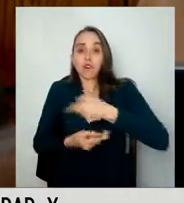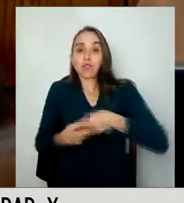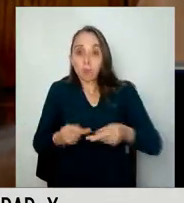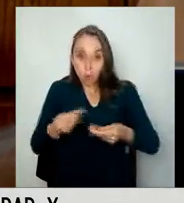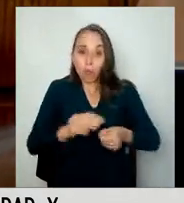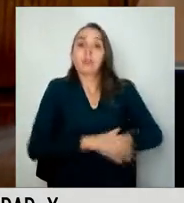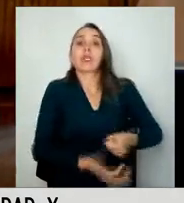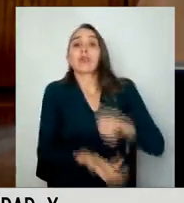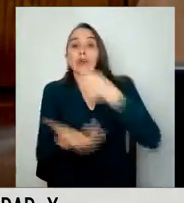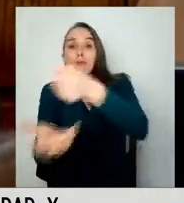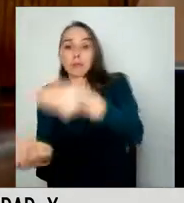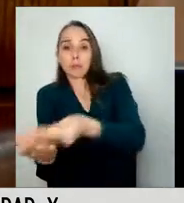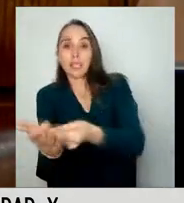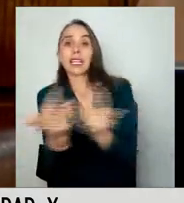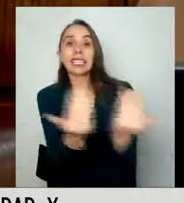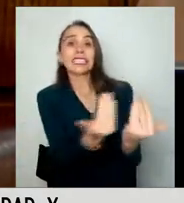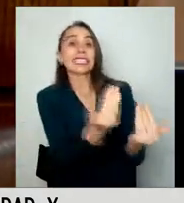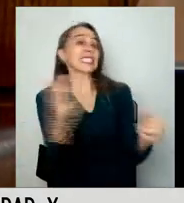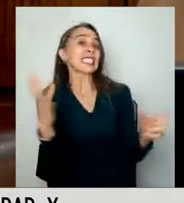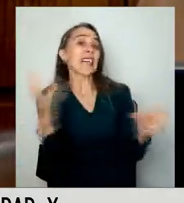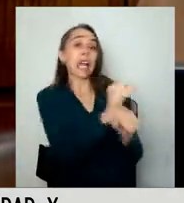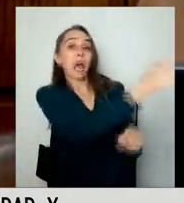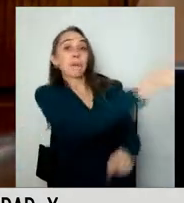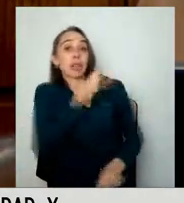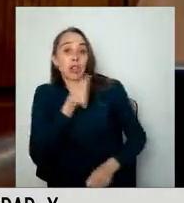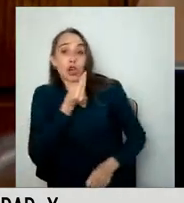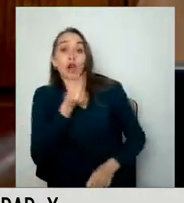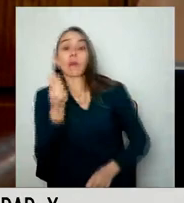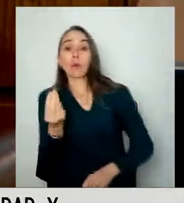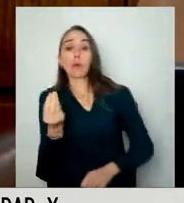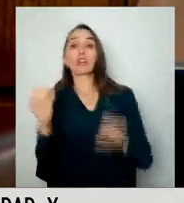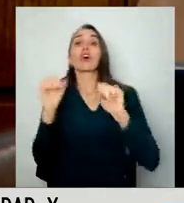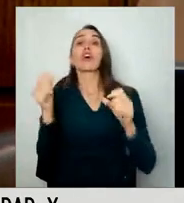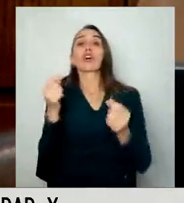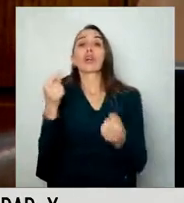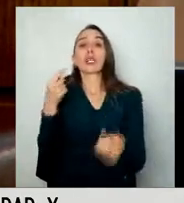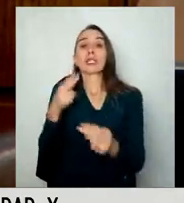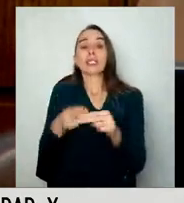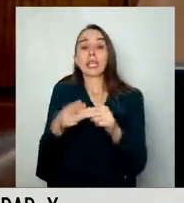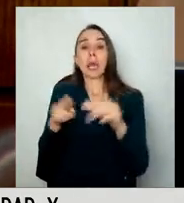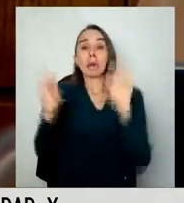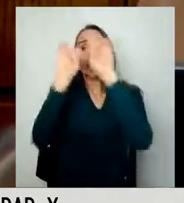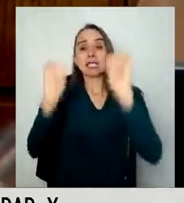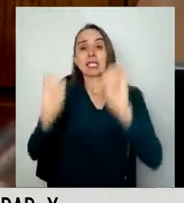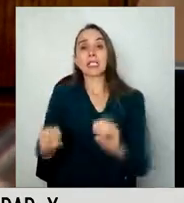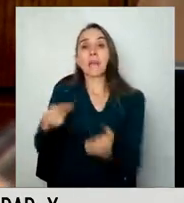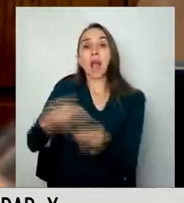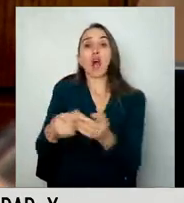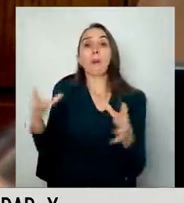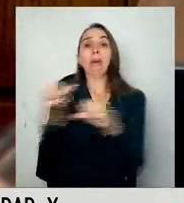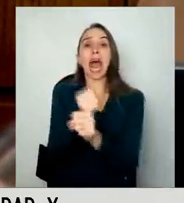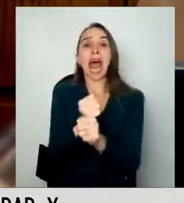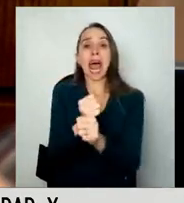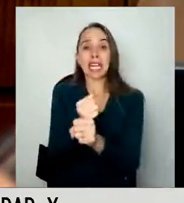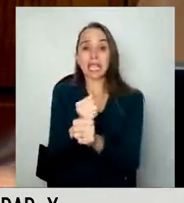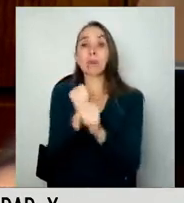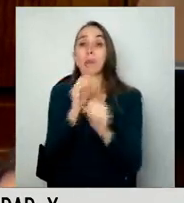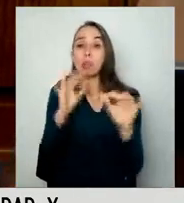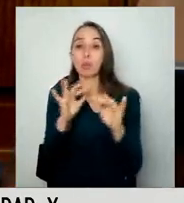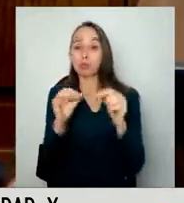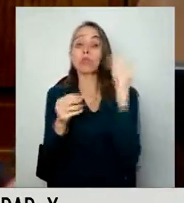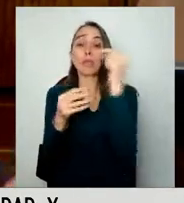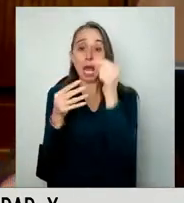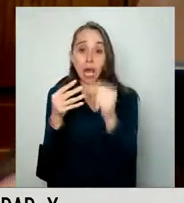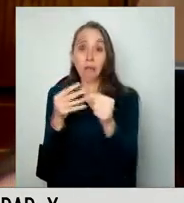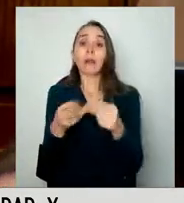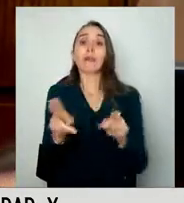de forma rápida me Me parece muy bueno el sistema de compra ágil que establece este sistema que en algunos casos de esos pueda ser utilizado para permitir que esos